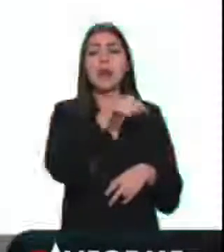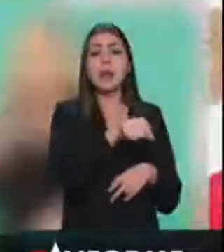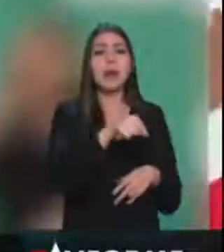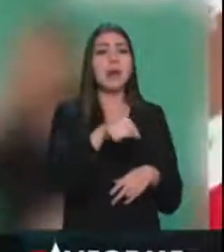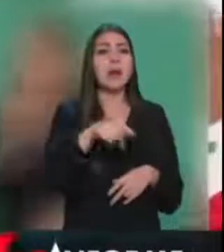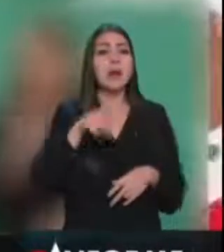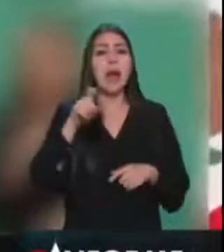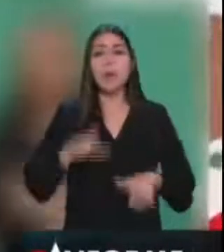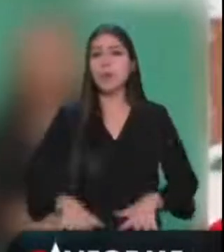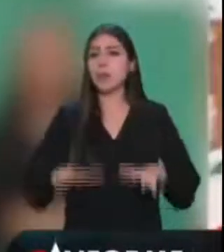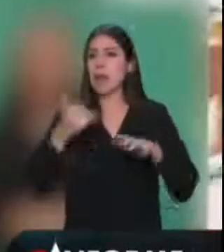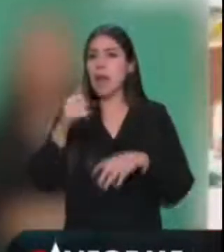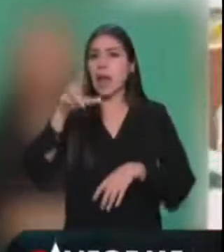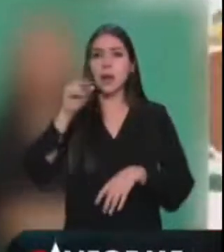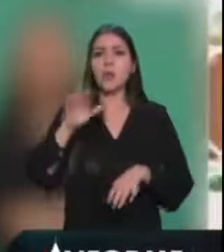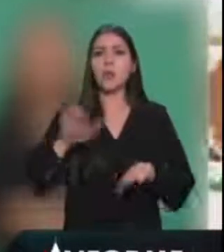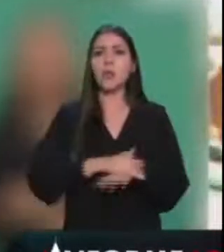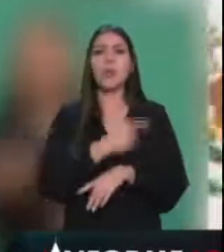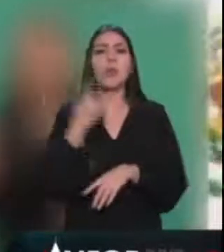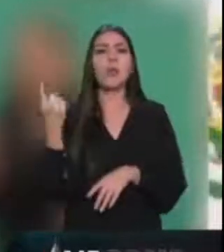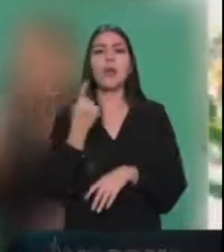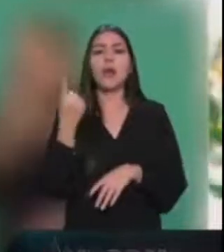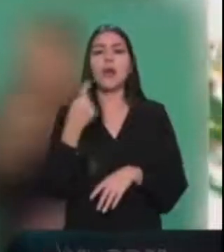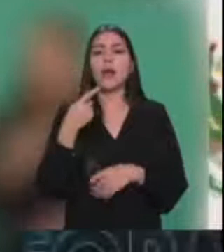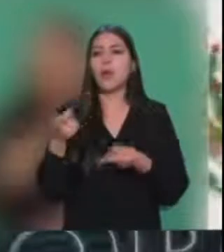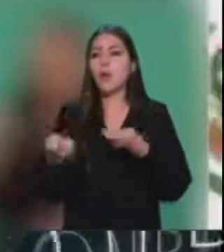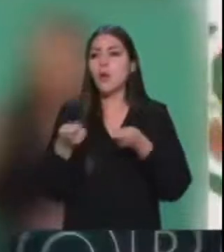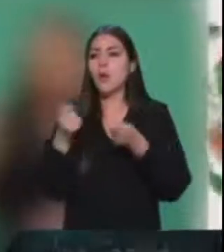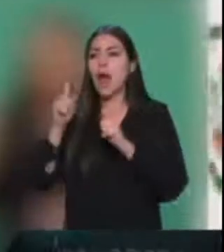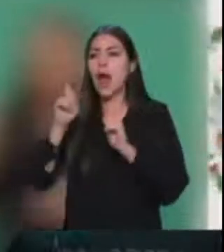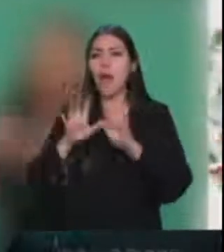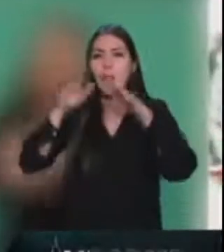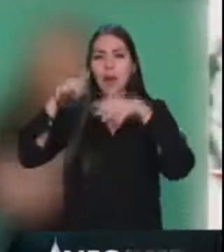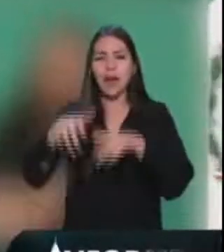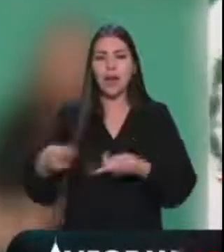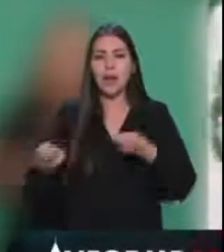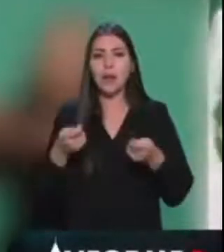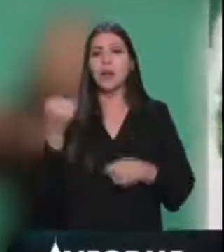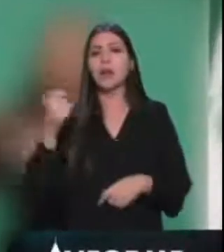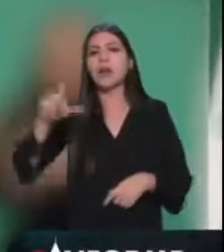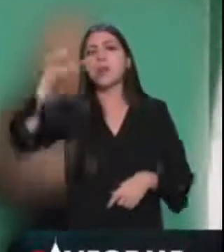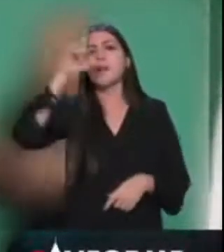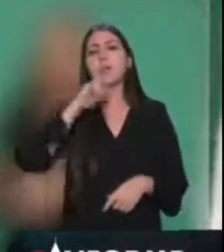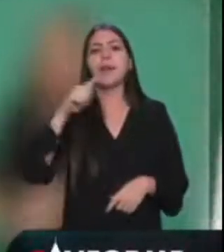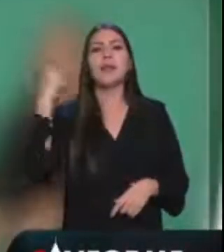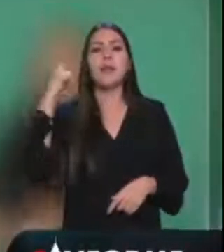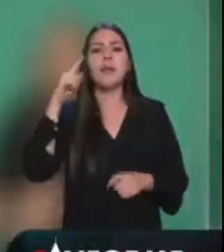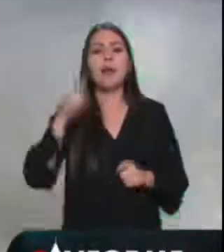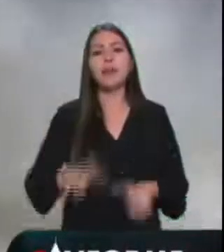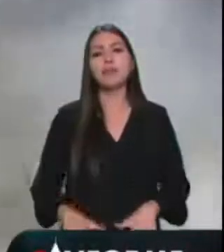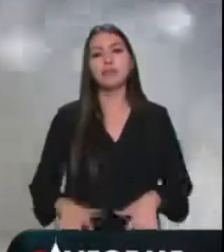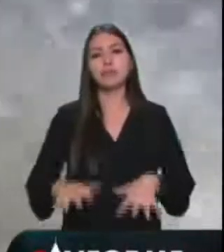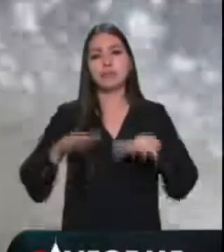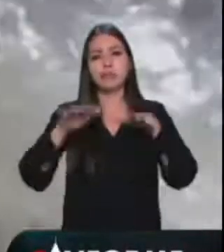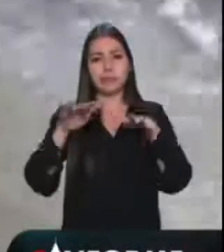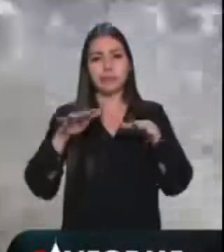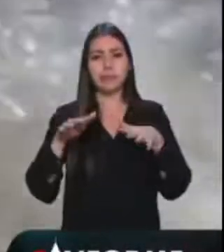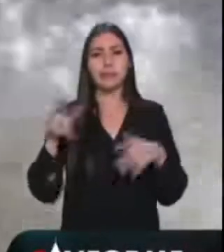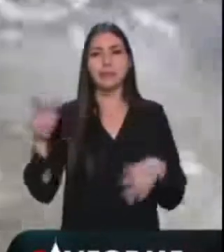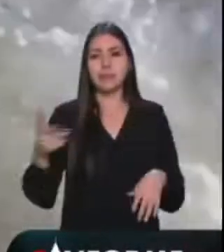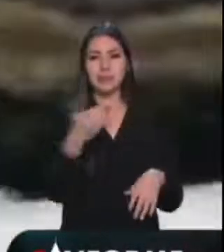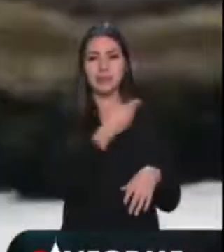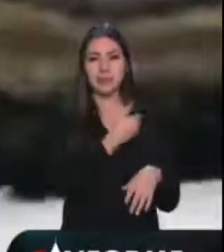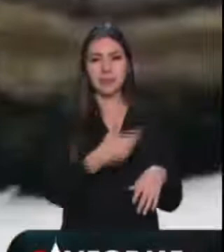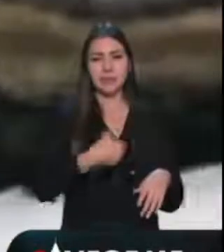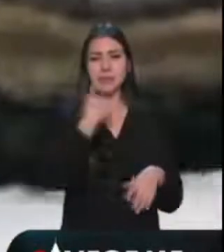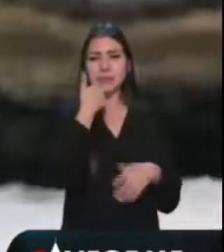primera y se inunda Tabasco. El decreto presidencial emitido el 1 de enero de este año buscó que las hidroeléctricas